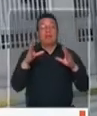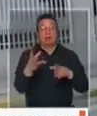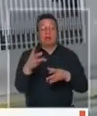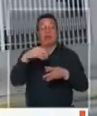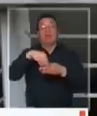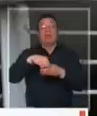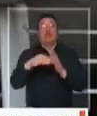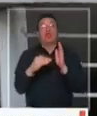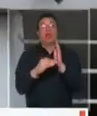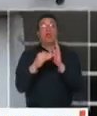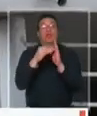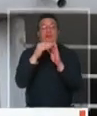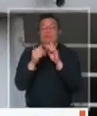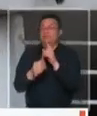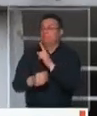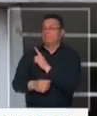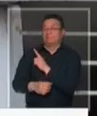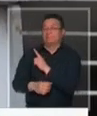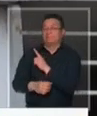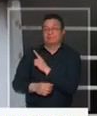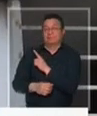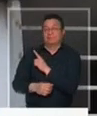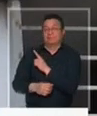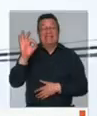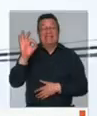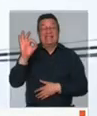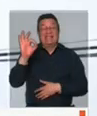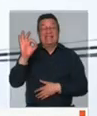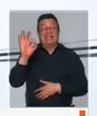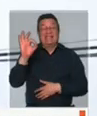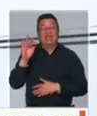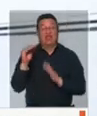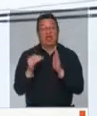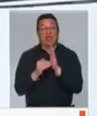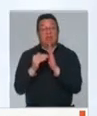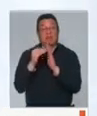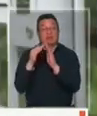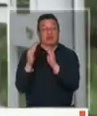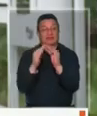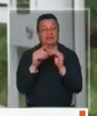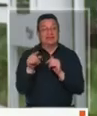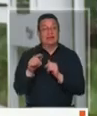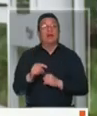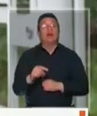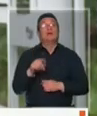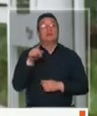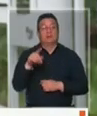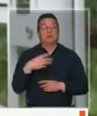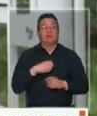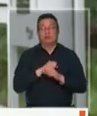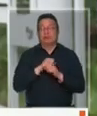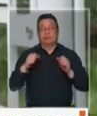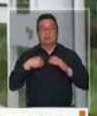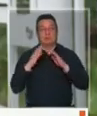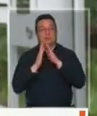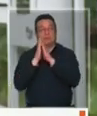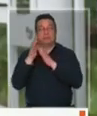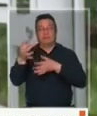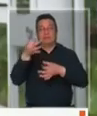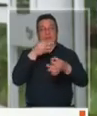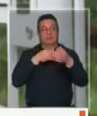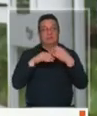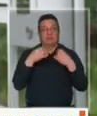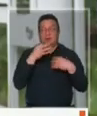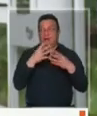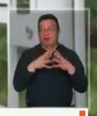este edificio, Geopark, con más de 500 departamentos. Horrible porque no he podido descansar, a nosotros nos han dicho que quizás se